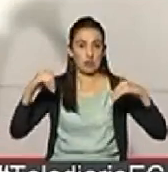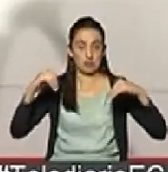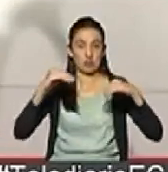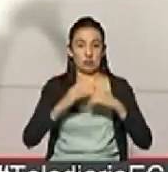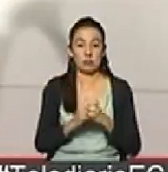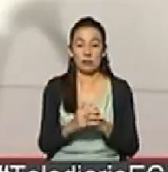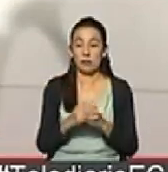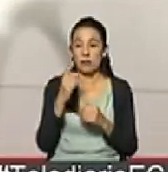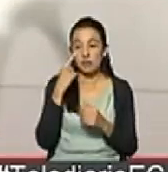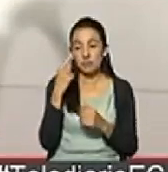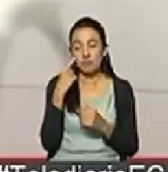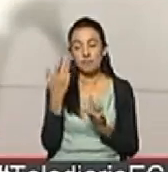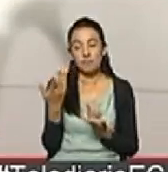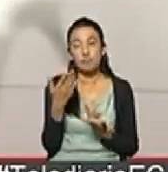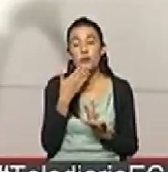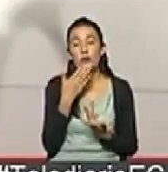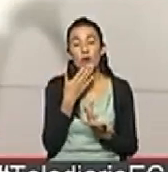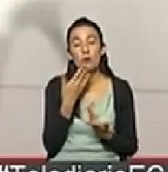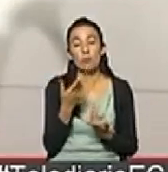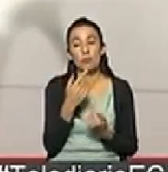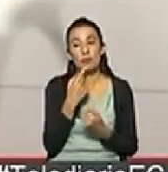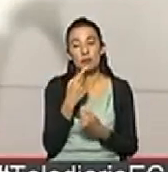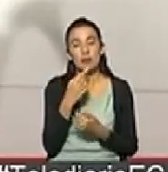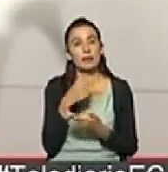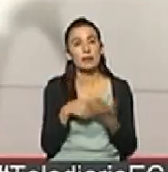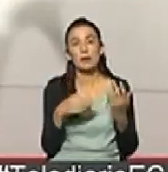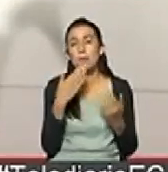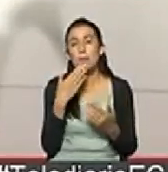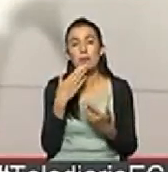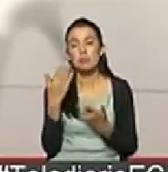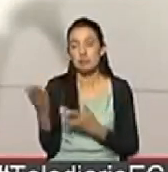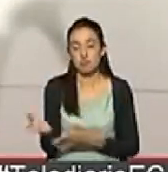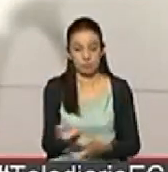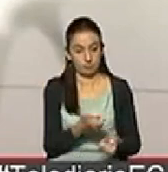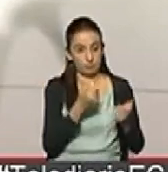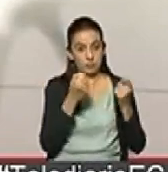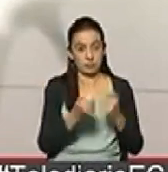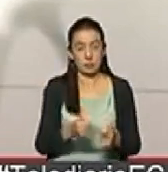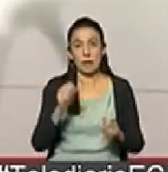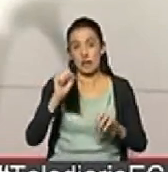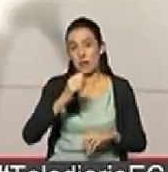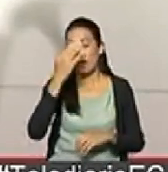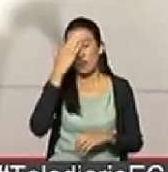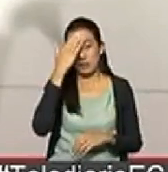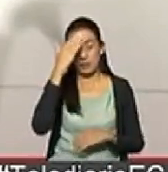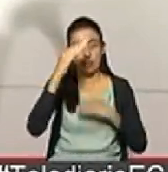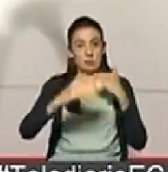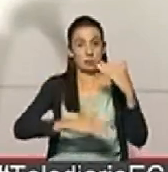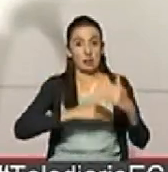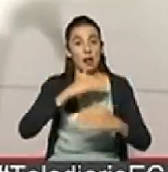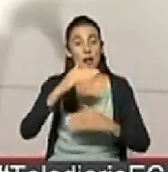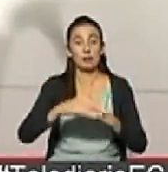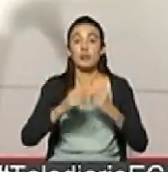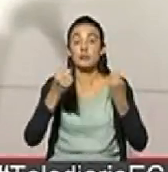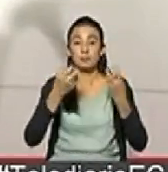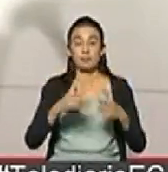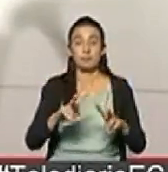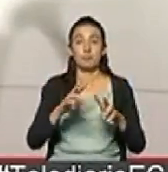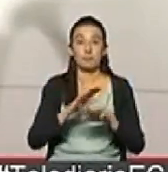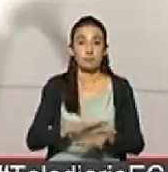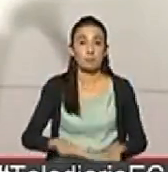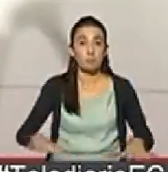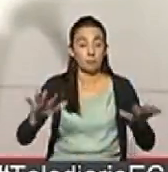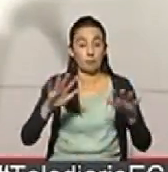Entonces, con eso es más fácil un abordaje. Si es que tenemos una primera... sospecha de que algo está pasando, entonces